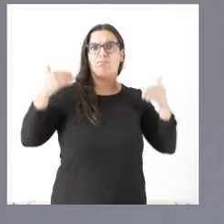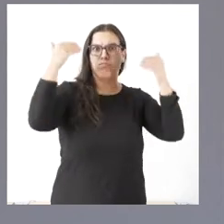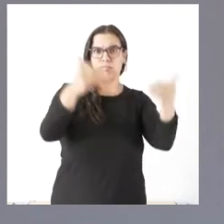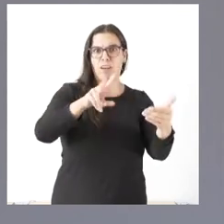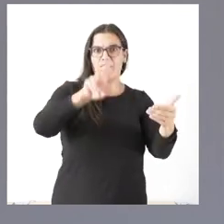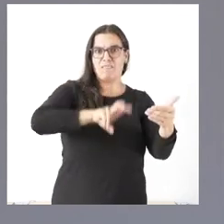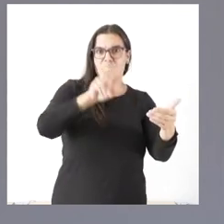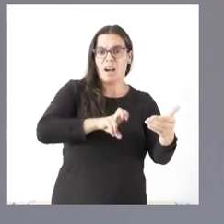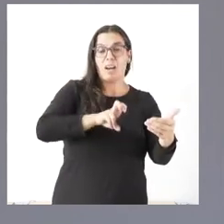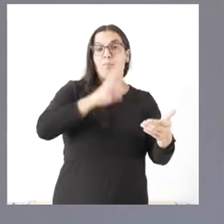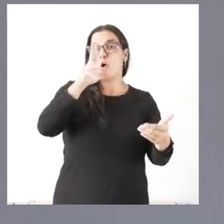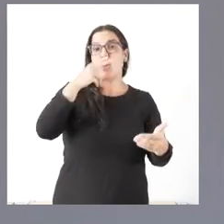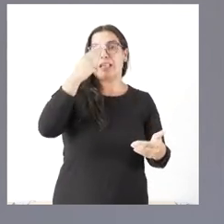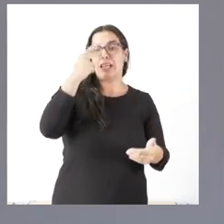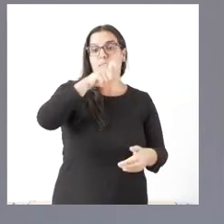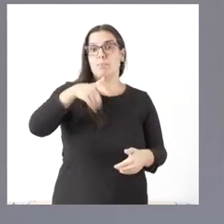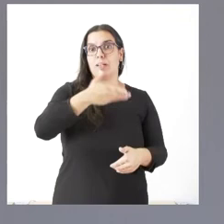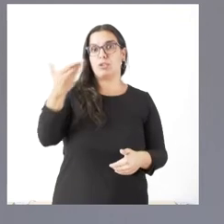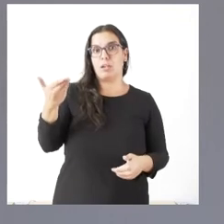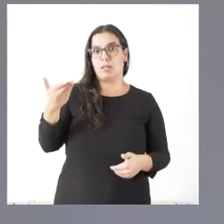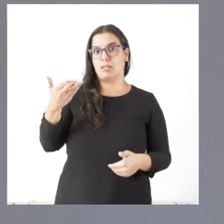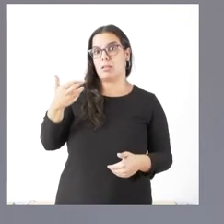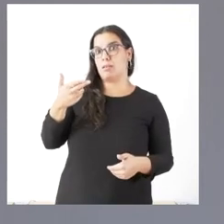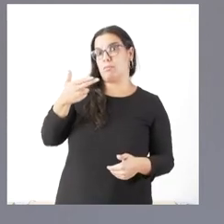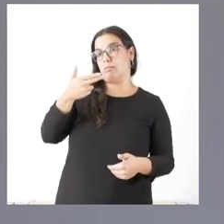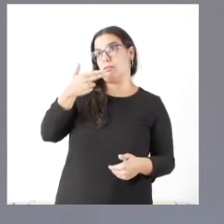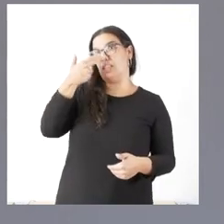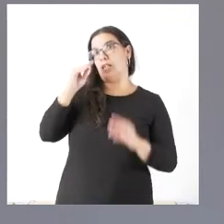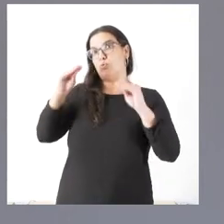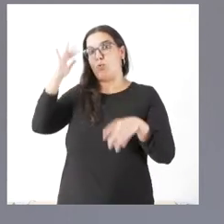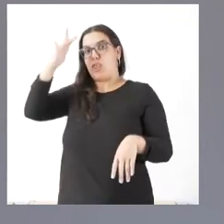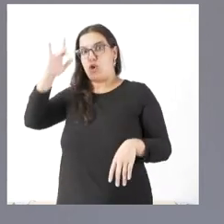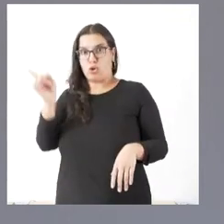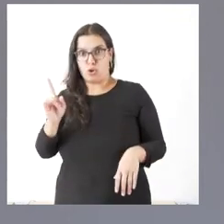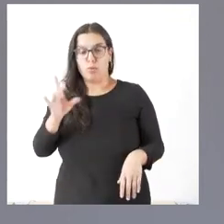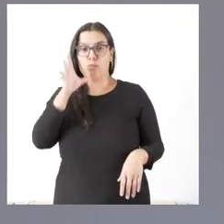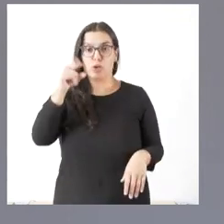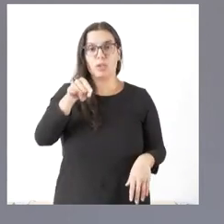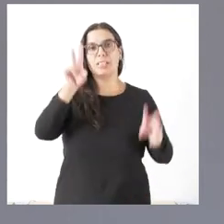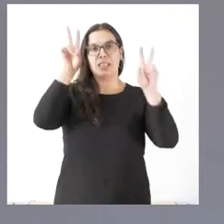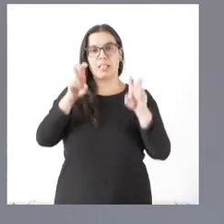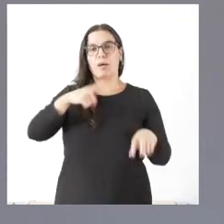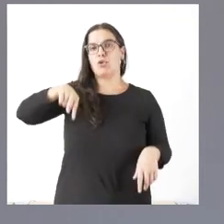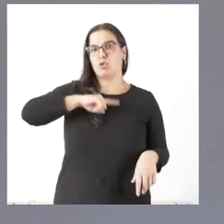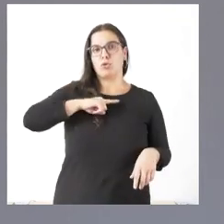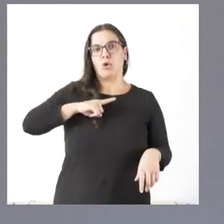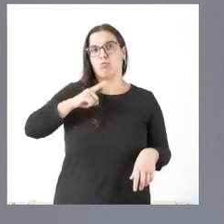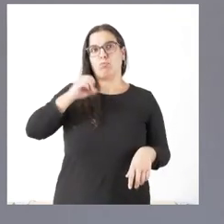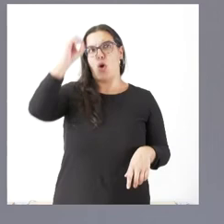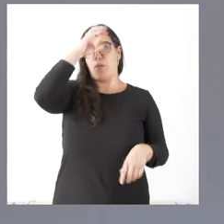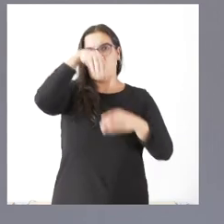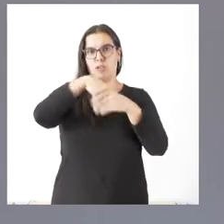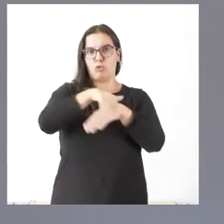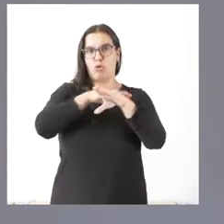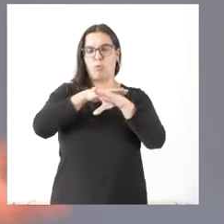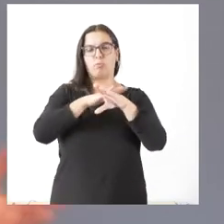criterios del interés ciudadanos y no por el criterio ideológico. Y, por tanto, nosotros en este asunto tenemos una visión muy similar, que